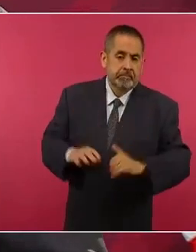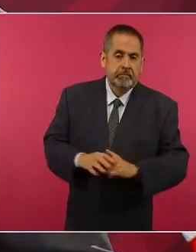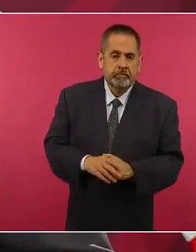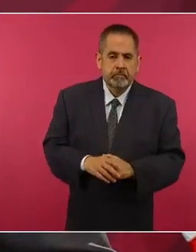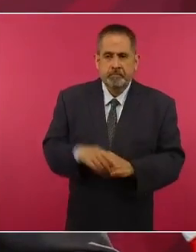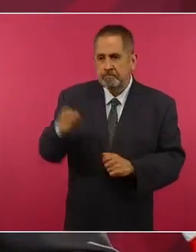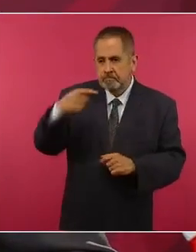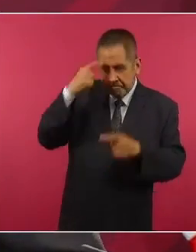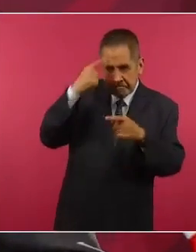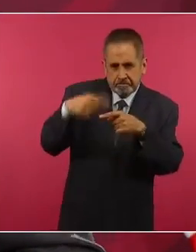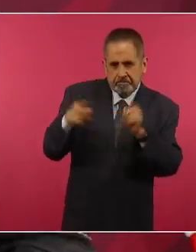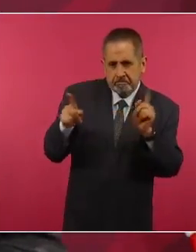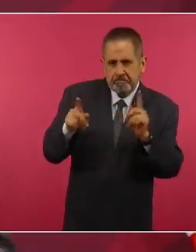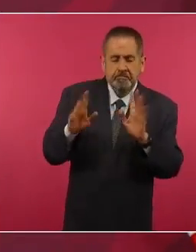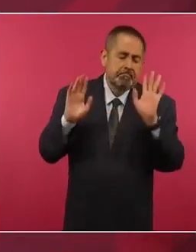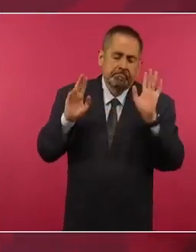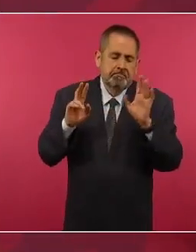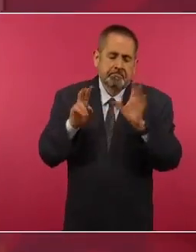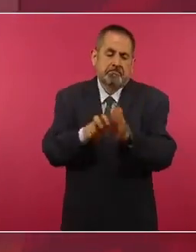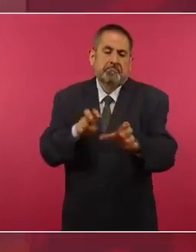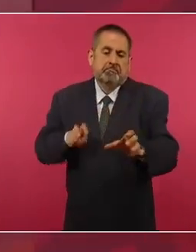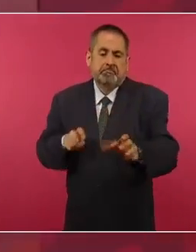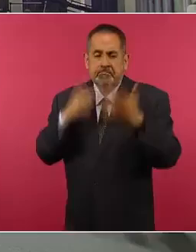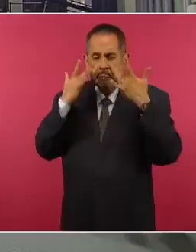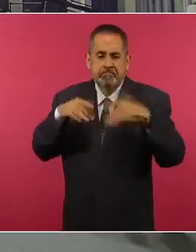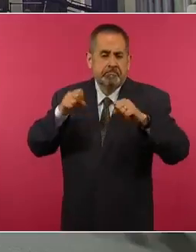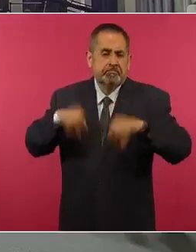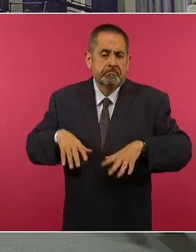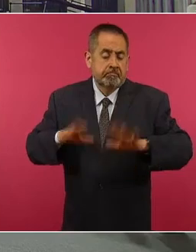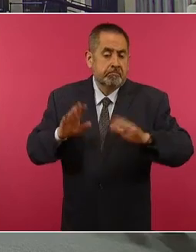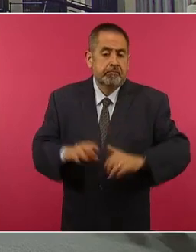hubo diferencias en eso.